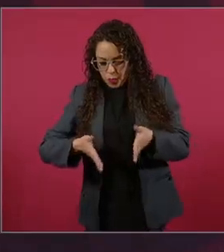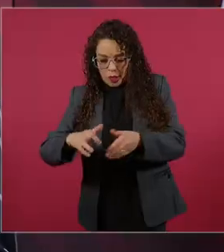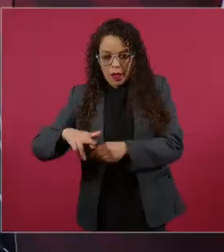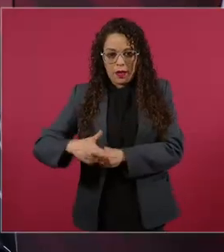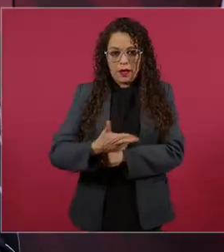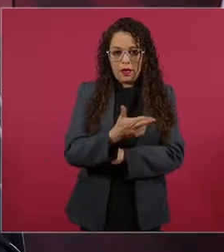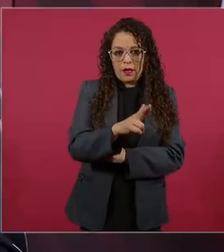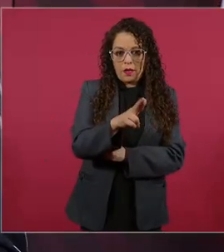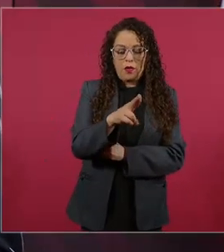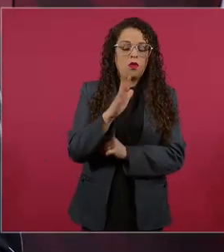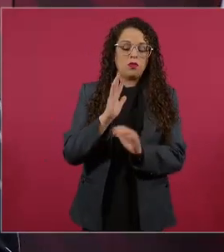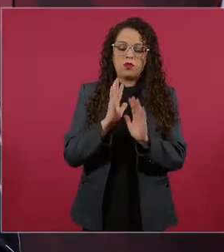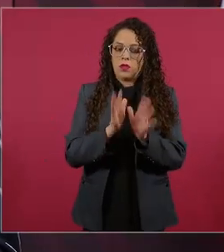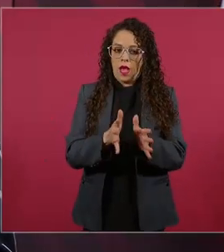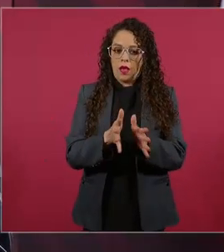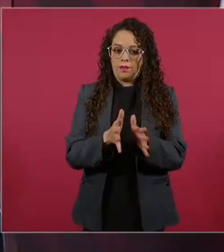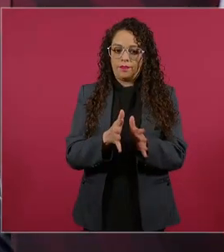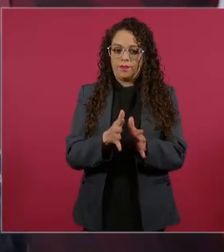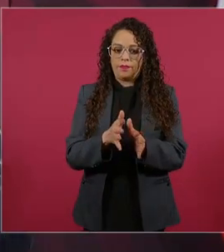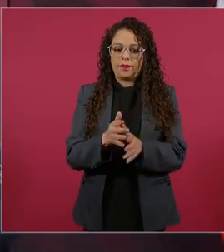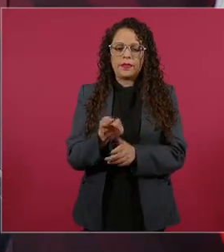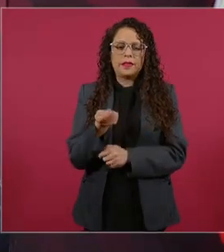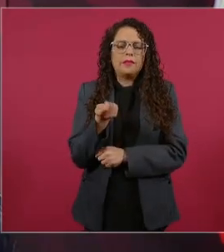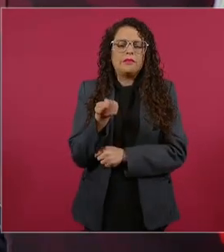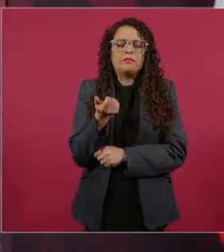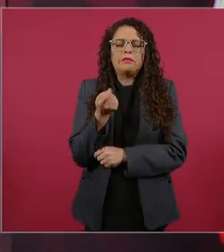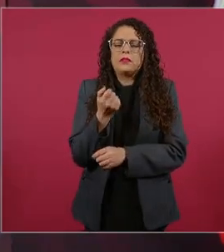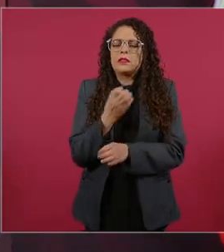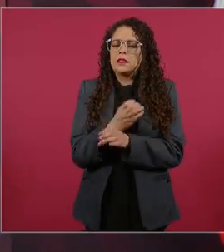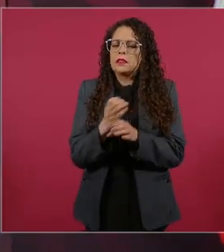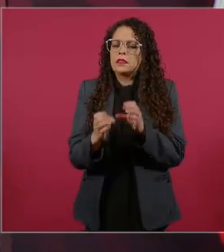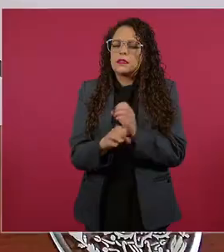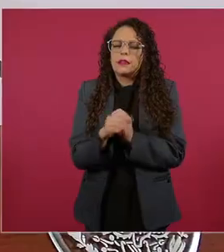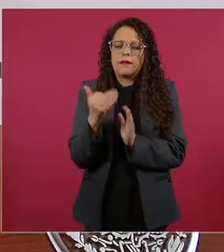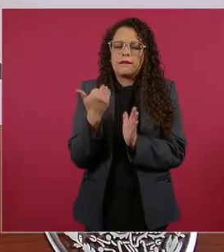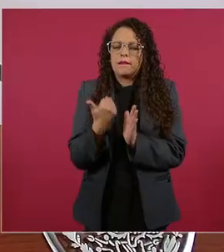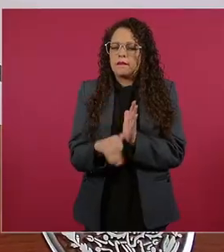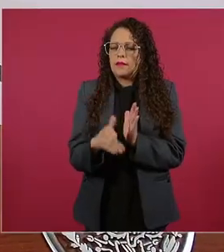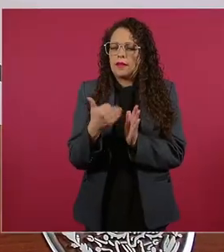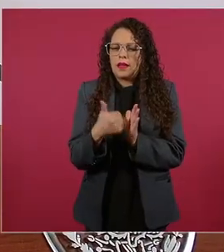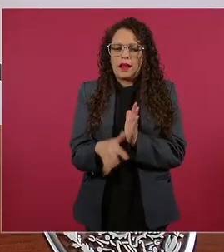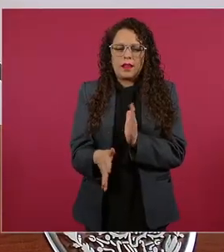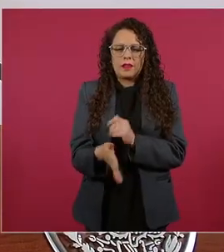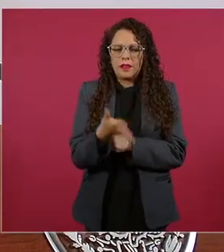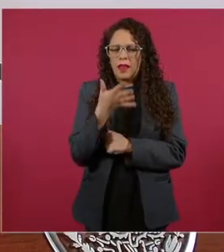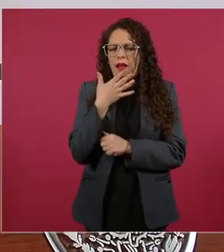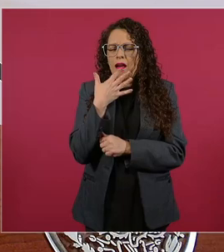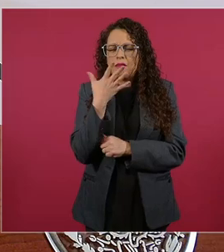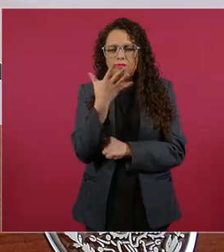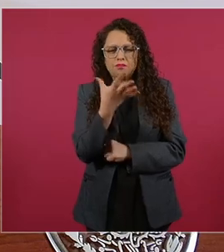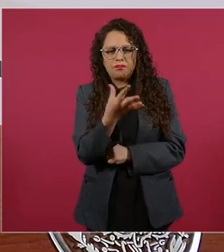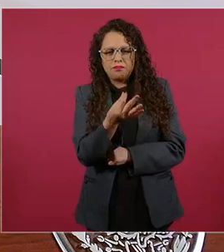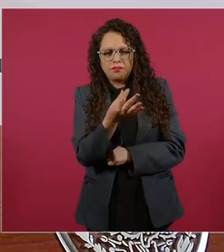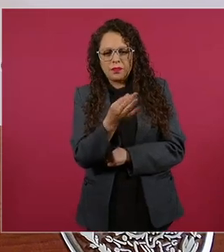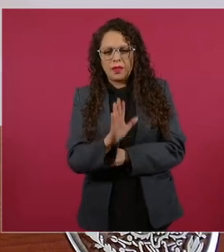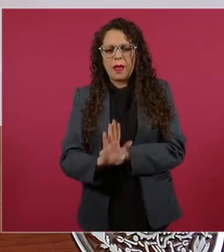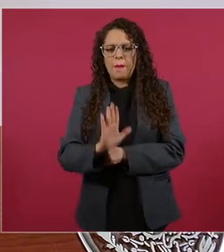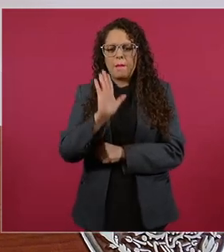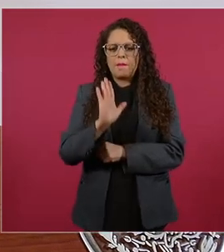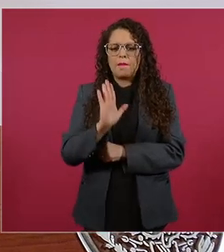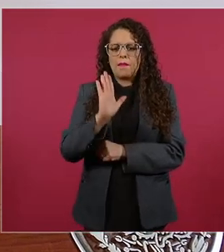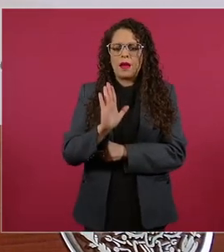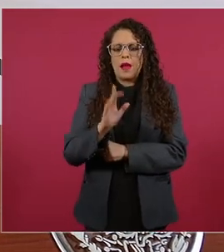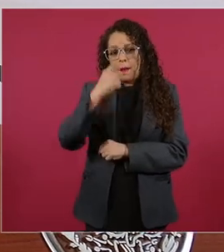faltan muy pocas cosas, está terminada. Creo que falta un puente